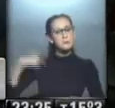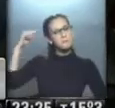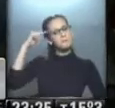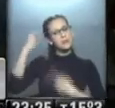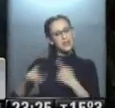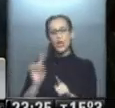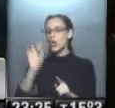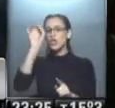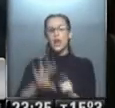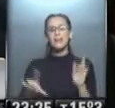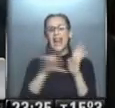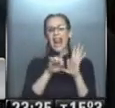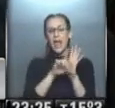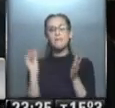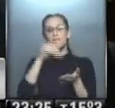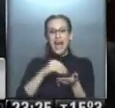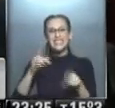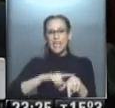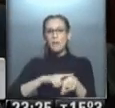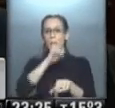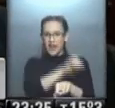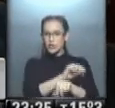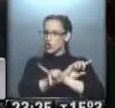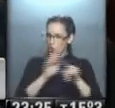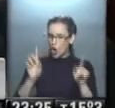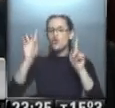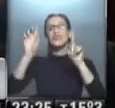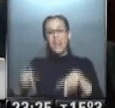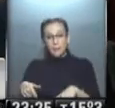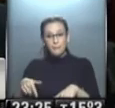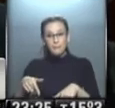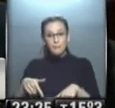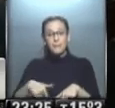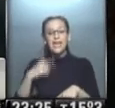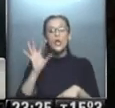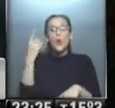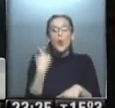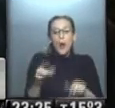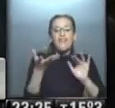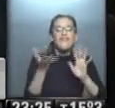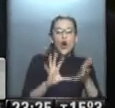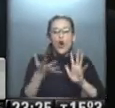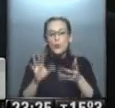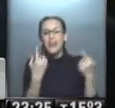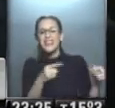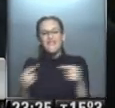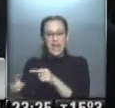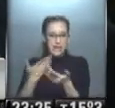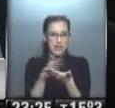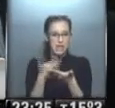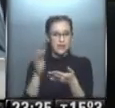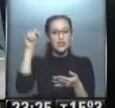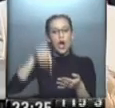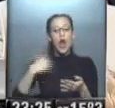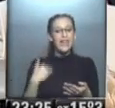ley solamente que aumenta las penas en caso de discriminación, sino que determina cuáles son los diferentes casos de discriminación que la Argentina no